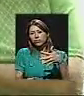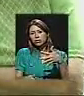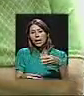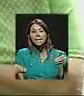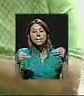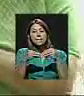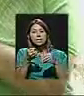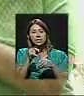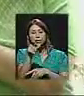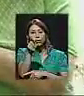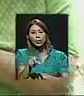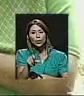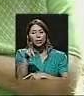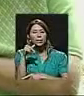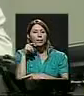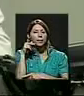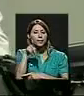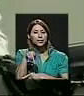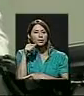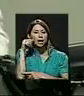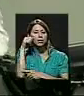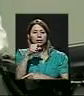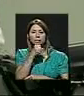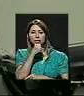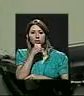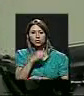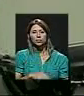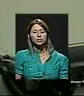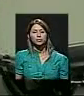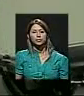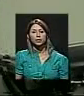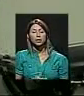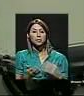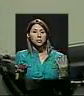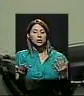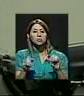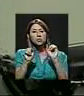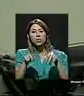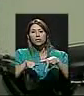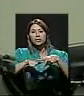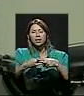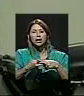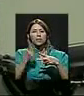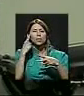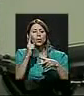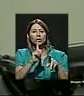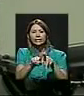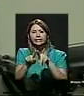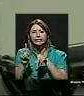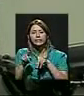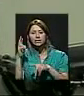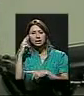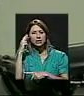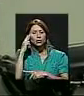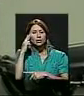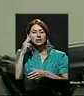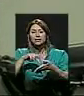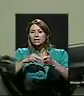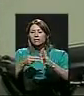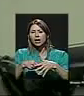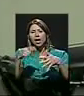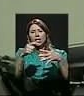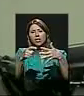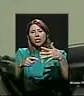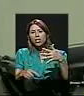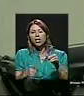de un adulto mayor. Bueno, esta es multicausal, ¿verdad? Es decir, quiere decir de que hay muchas